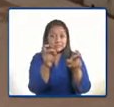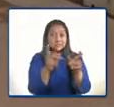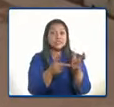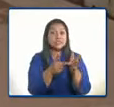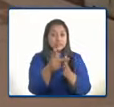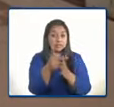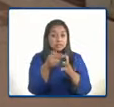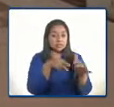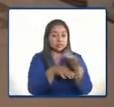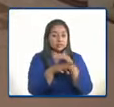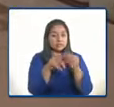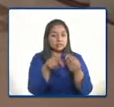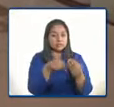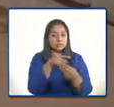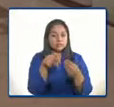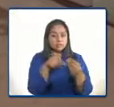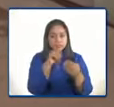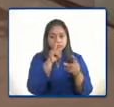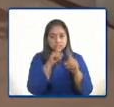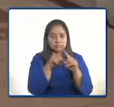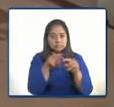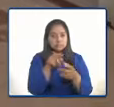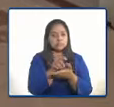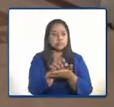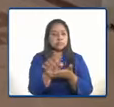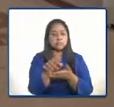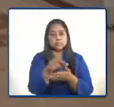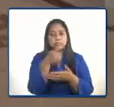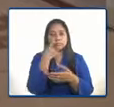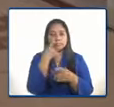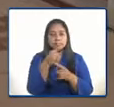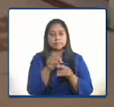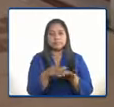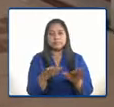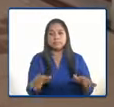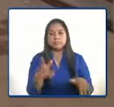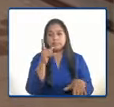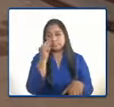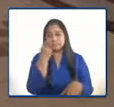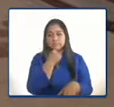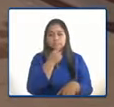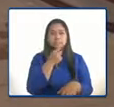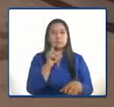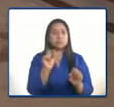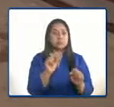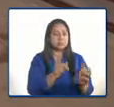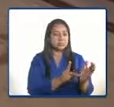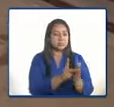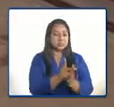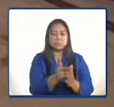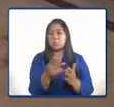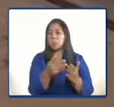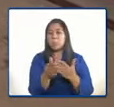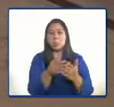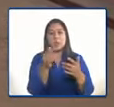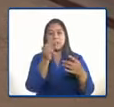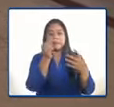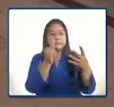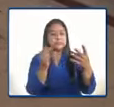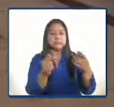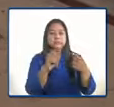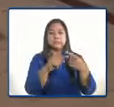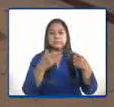una familia y así poder prevenir que los niños, niñas y adolescentes puedan ser violentados de cualquier forma, ya sea